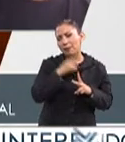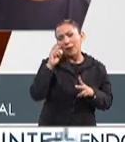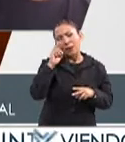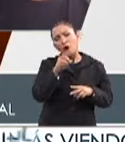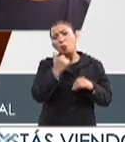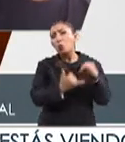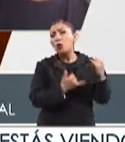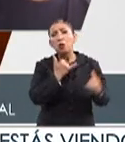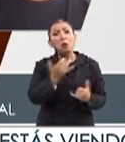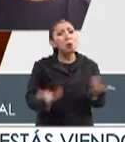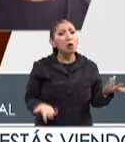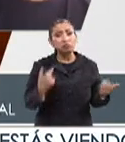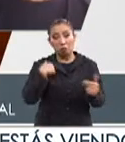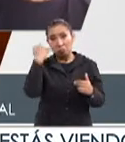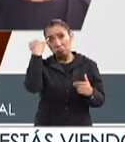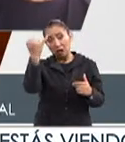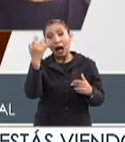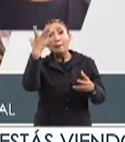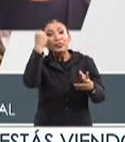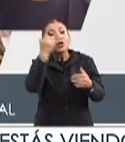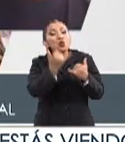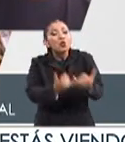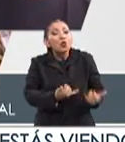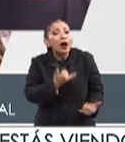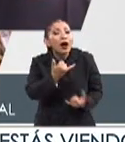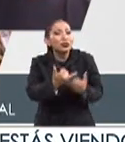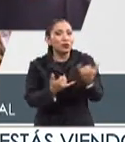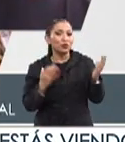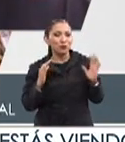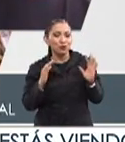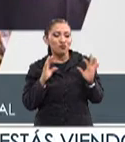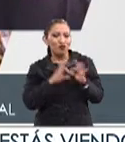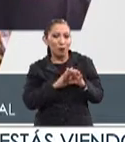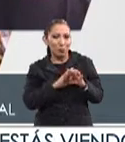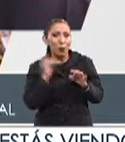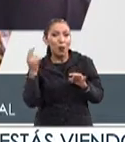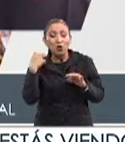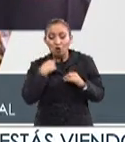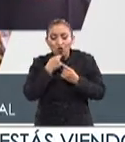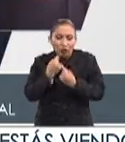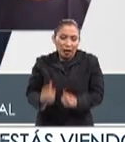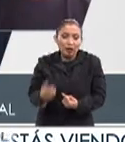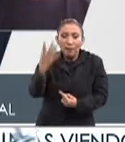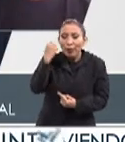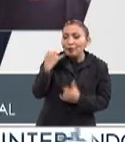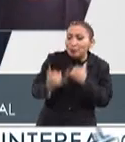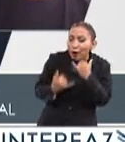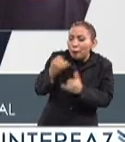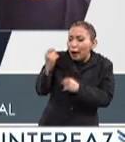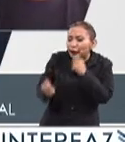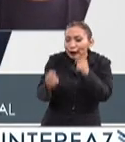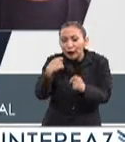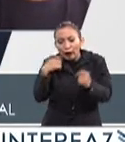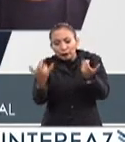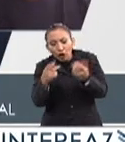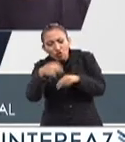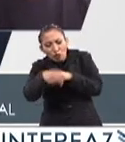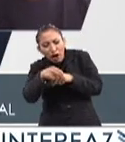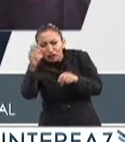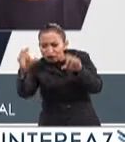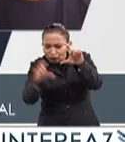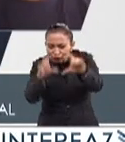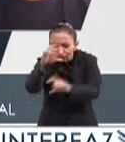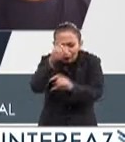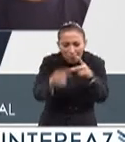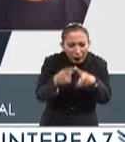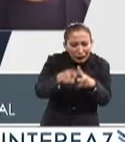verla como un juego. Mi lema es aprender jugando. Obviamente cuando eres niño, pues aprender jugando, jugar con los números, con